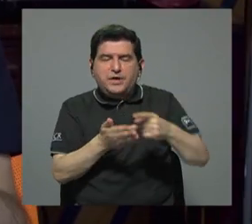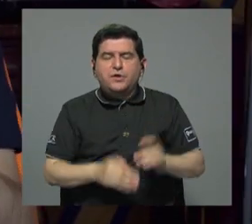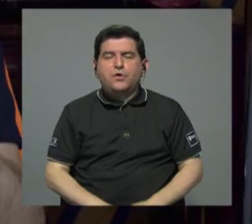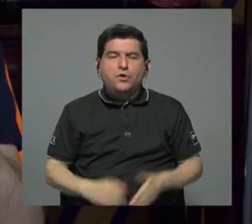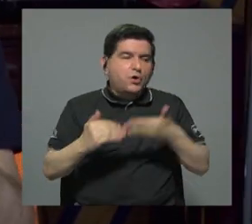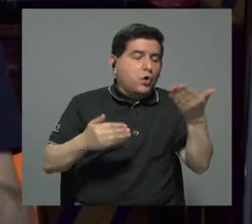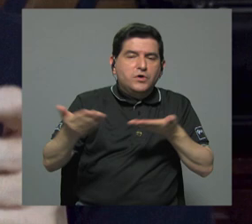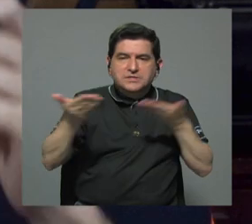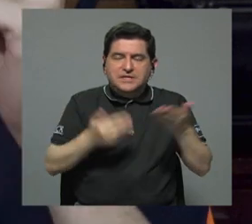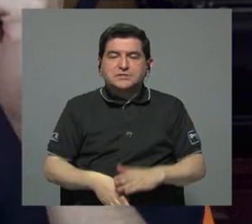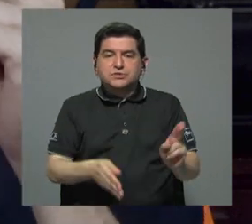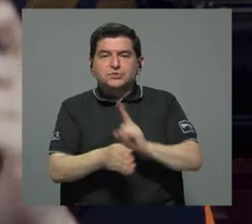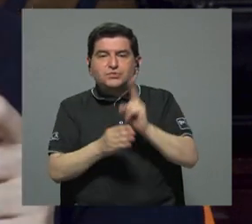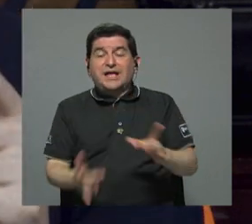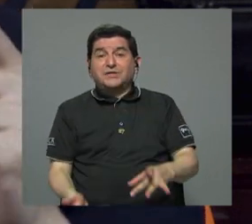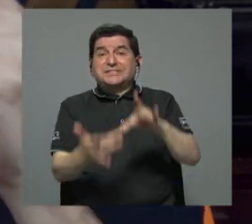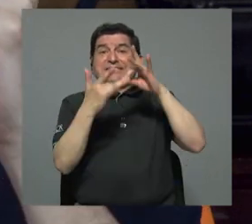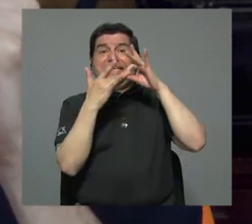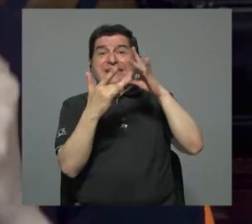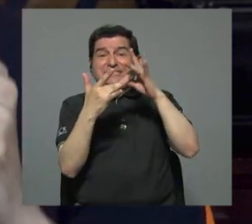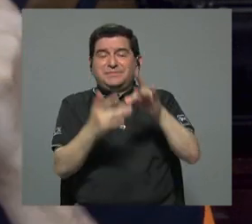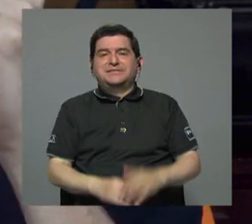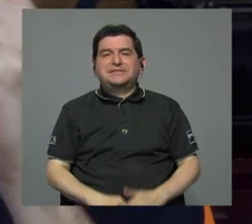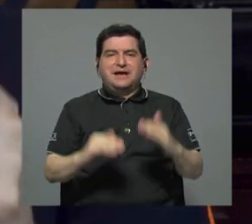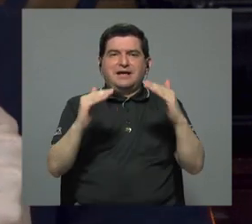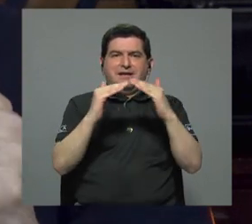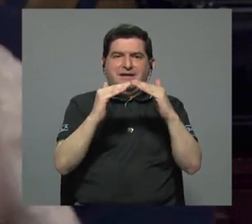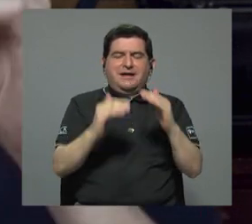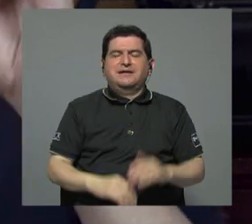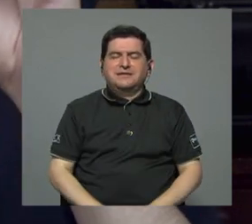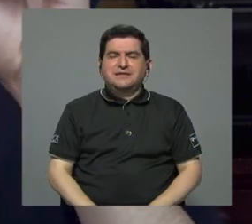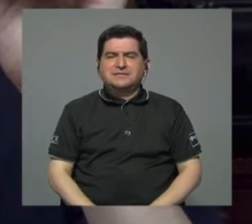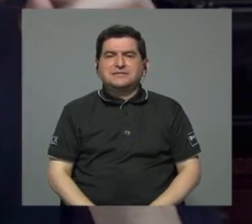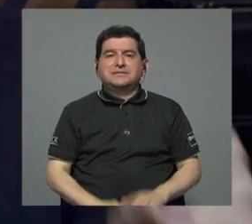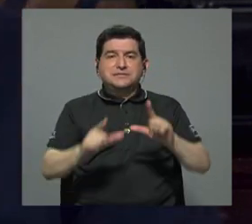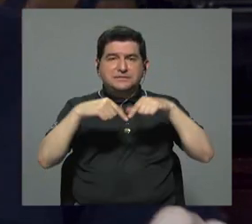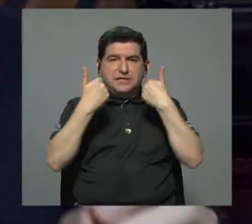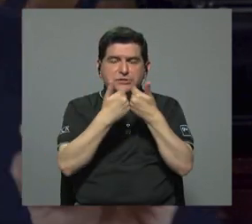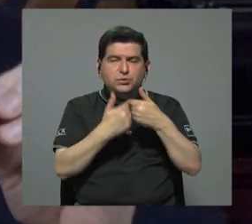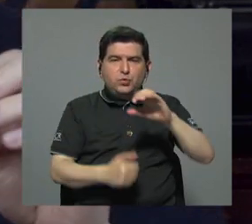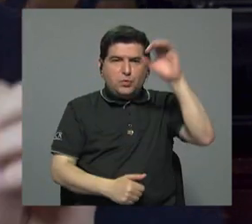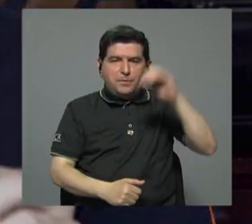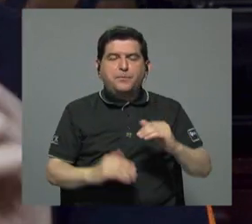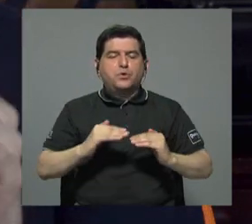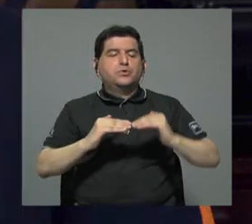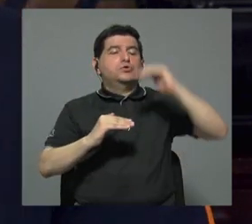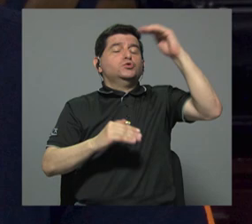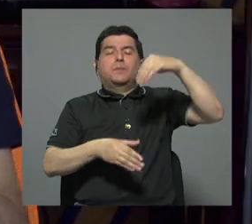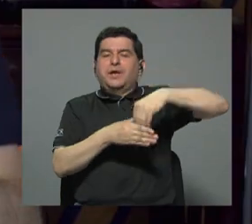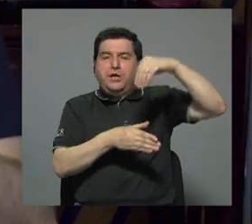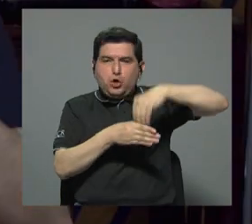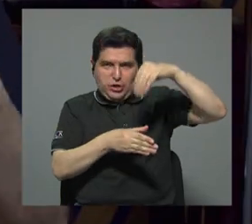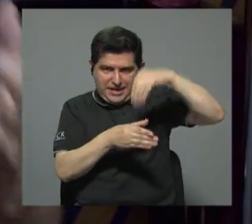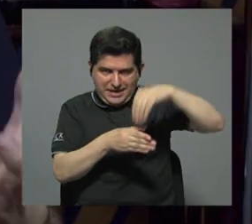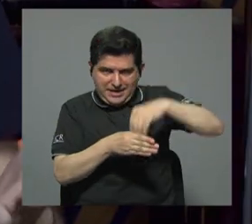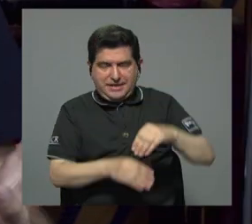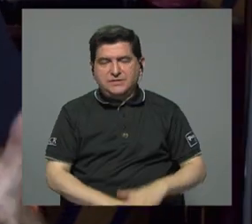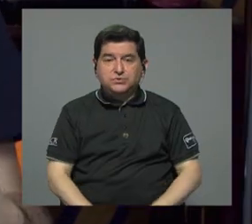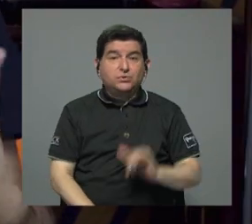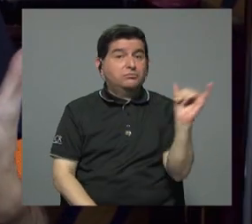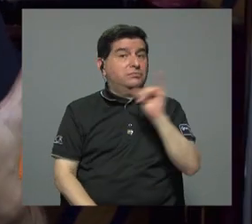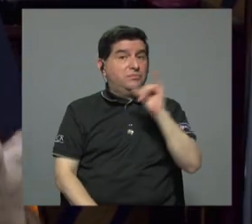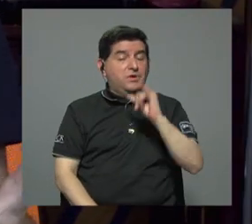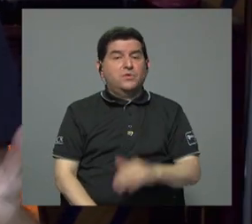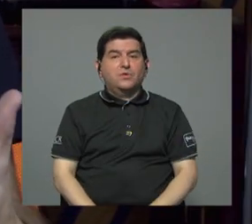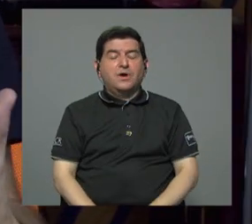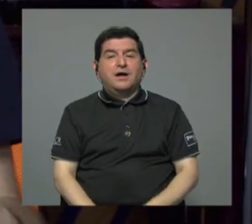servicios consumidos exclusivamente por los hogares pertenecientes a los percentiles de mayores ingresos así como